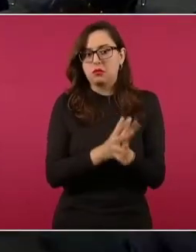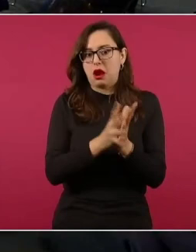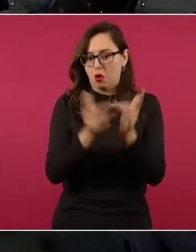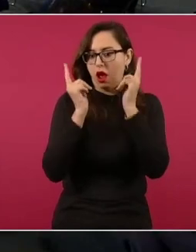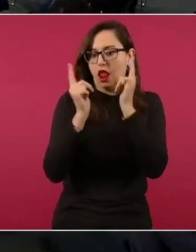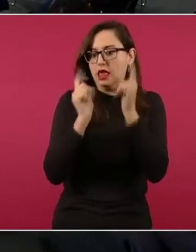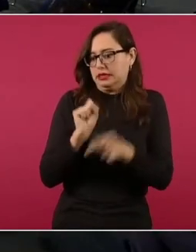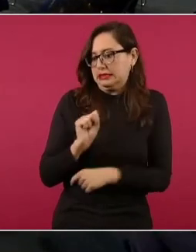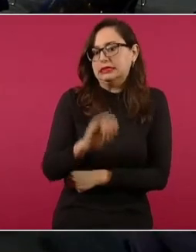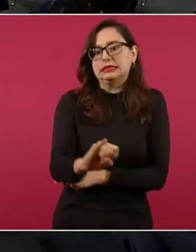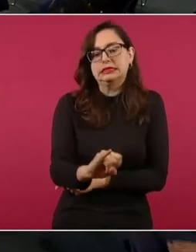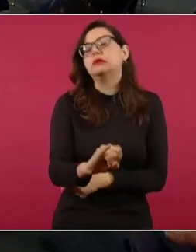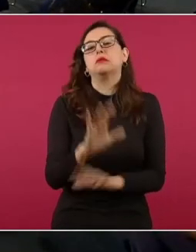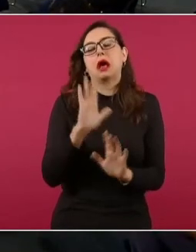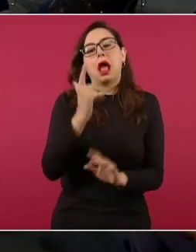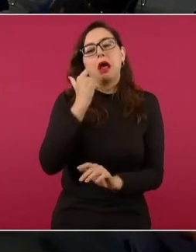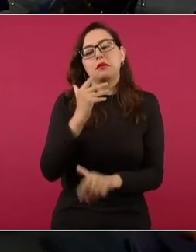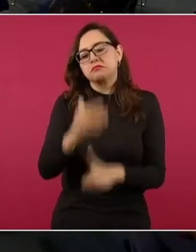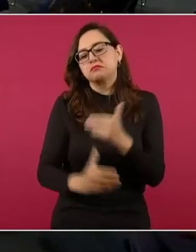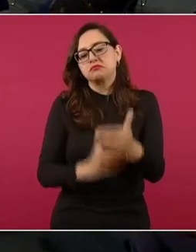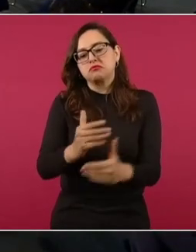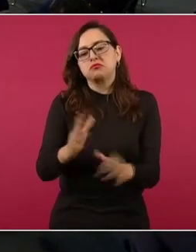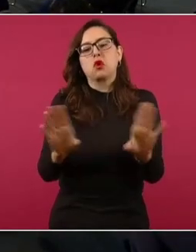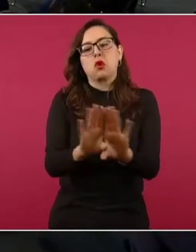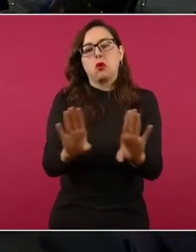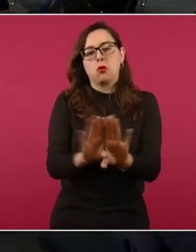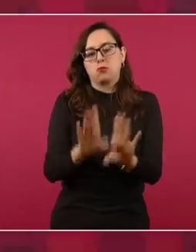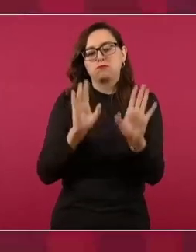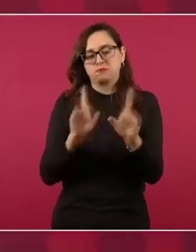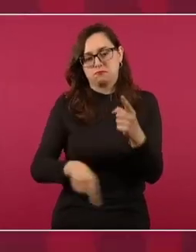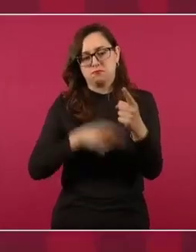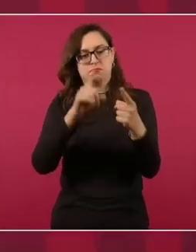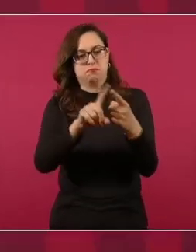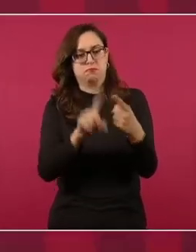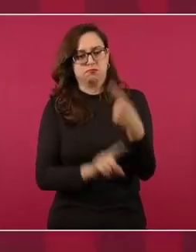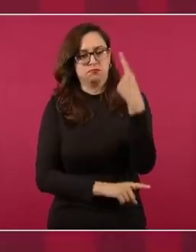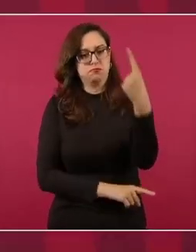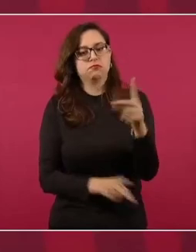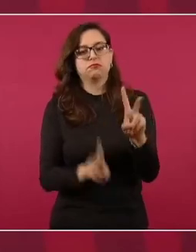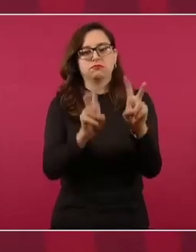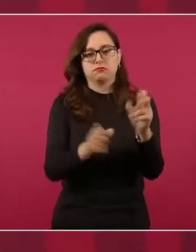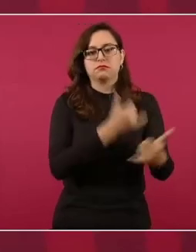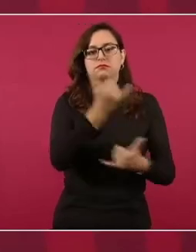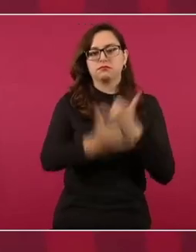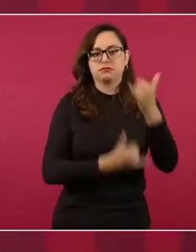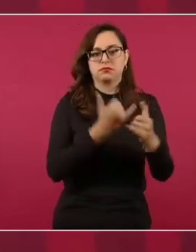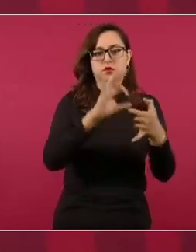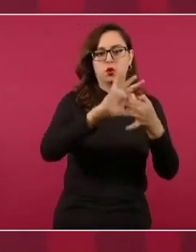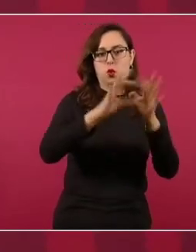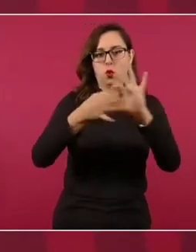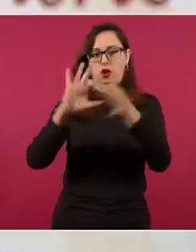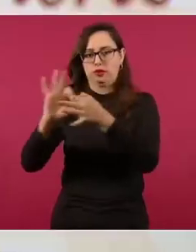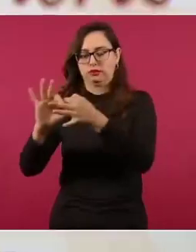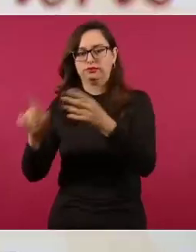adelante cómo son los pasos subsecuentes. Bueno, eso respecto a los Juegos Olímpicos y de